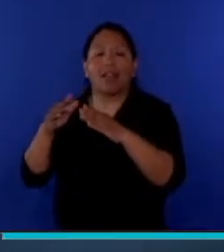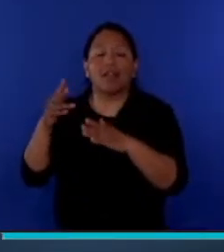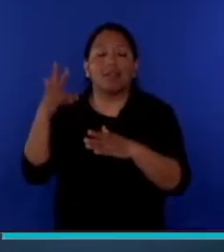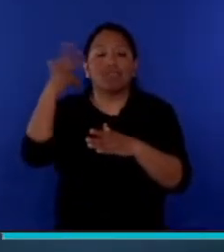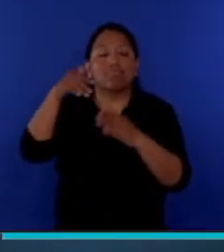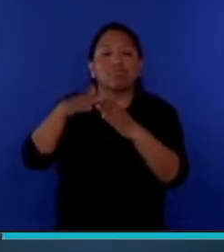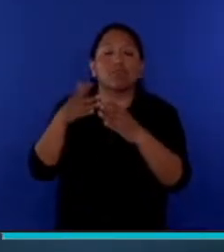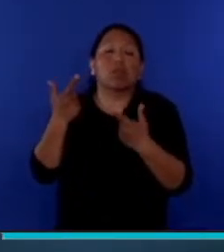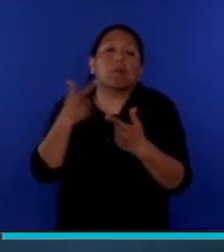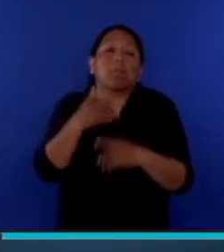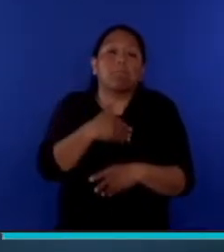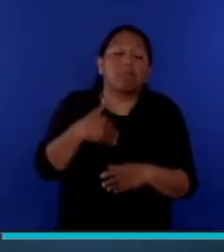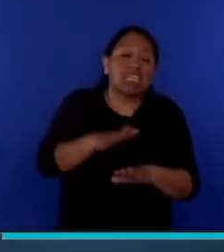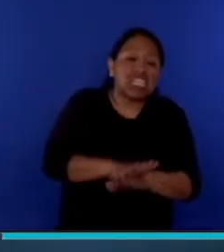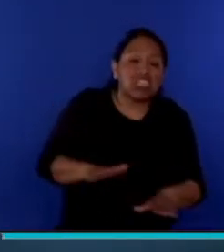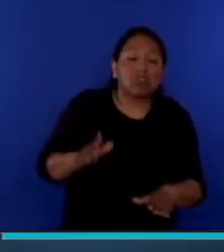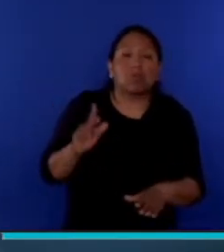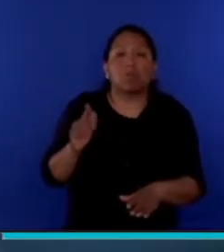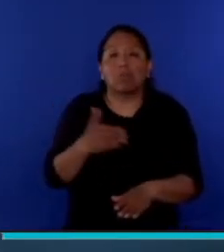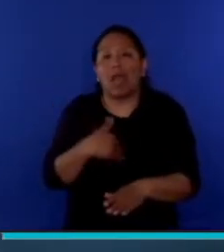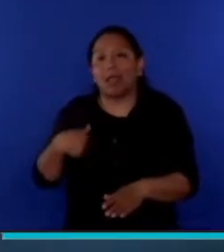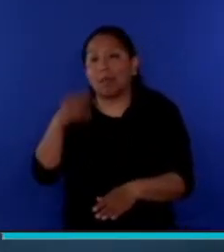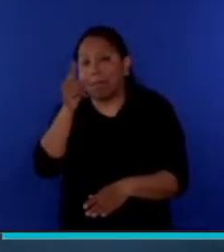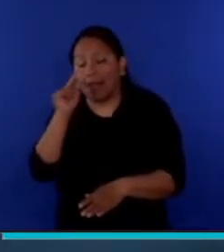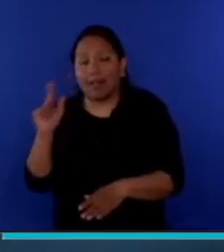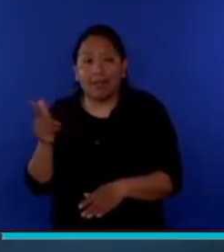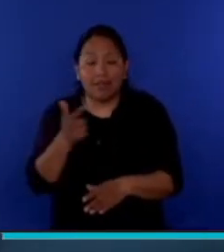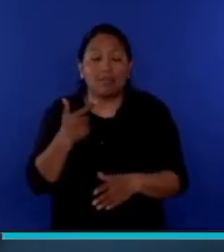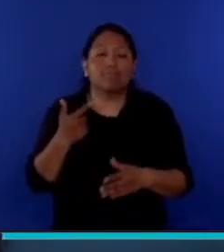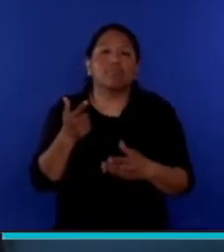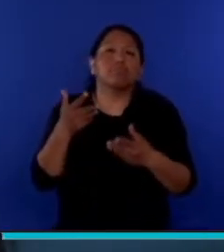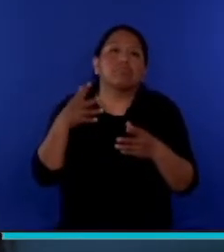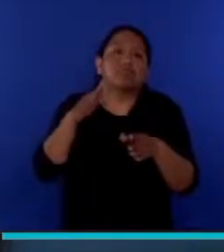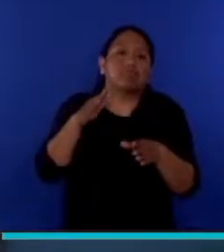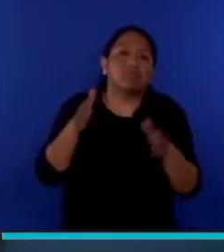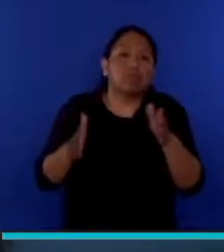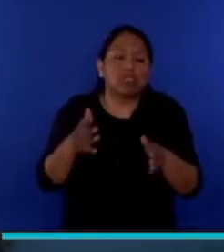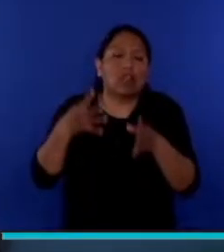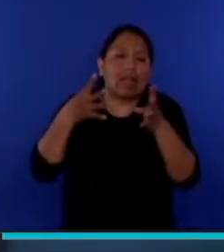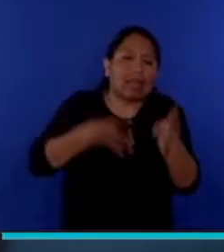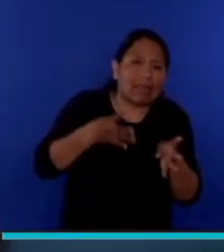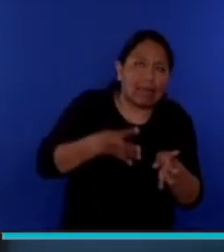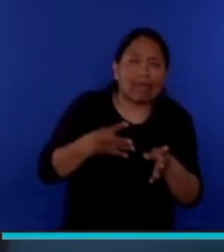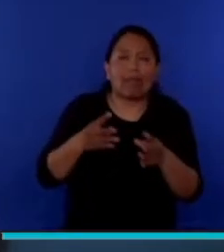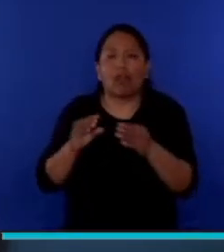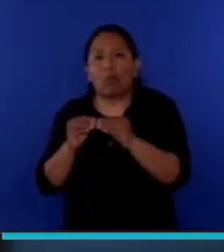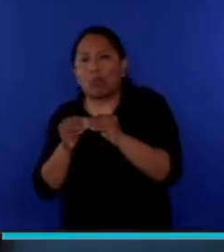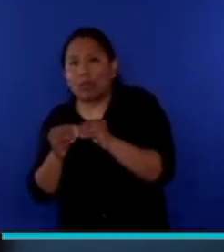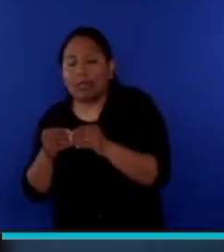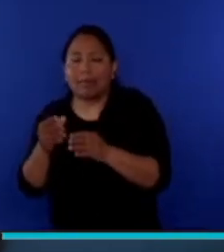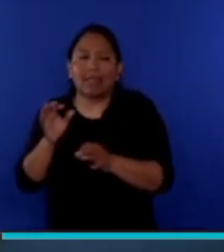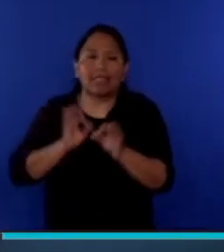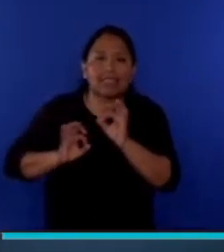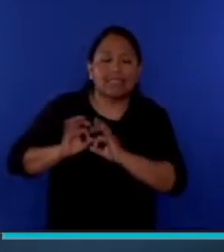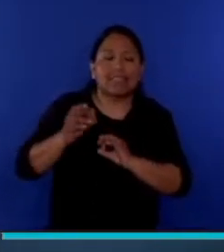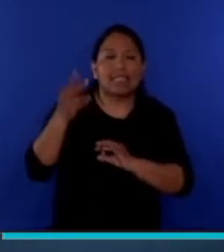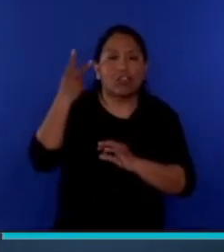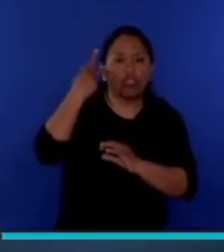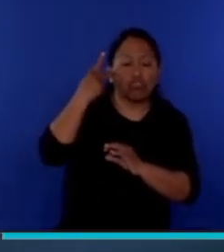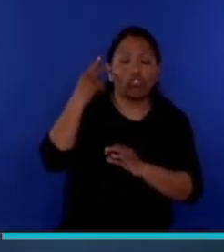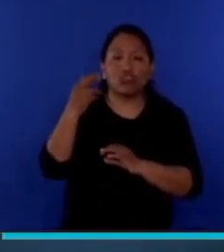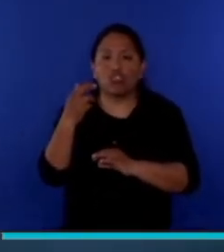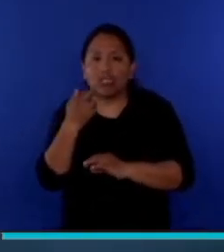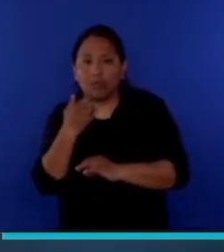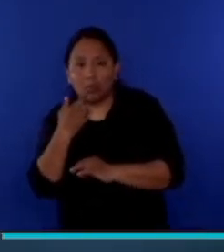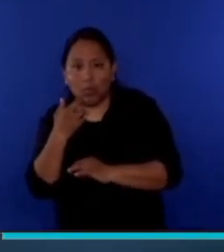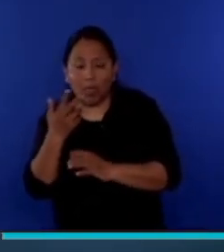niños que quedaban huérfanos, especialmente en el marco de las guerras y de las problemáticas que se vivieron en el siglo XVIII y